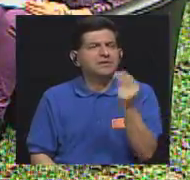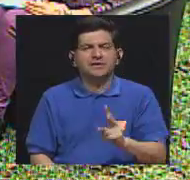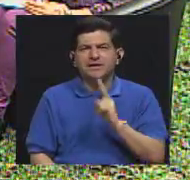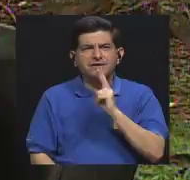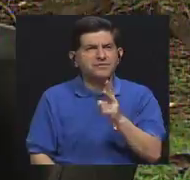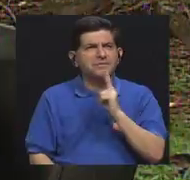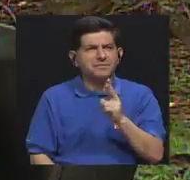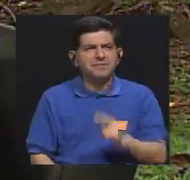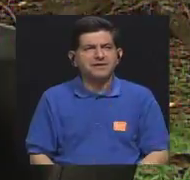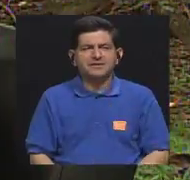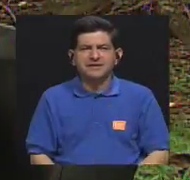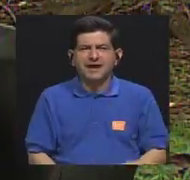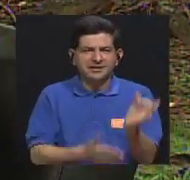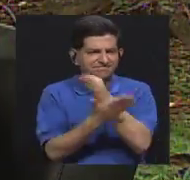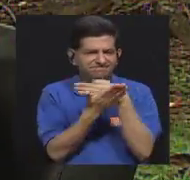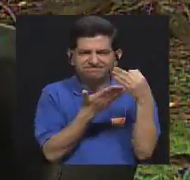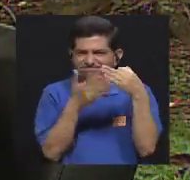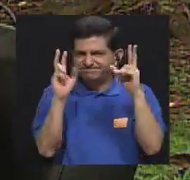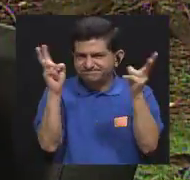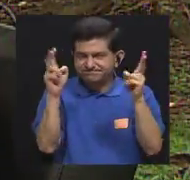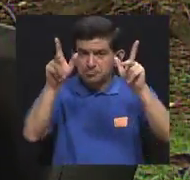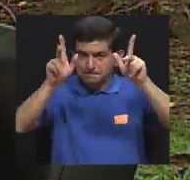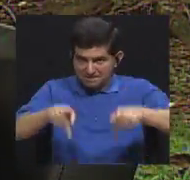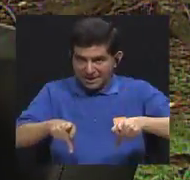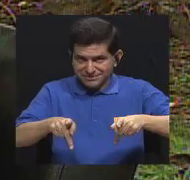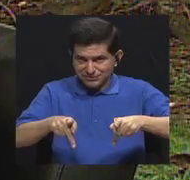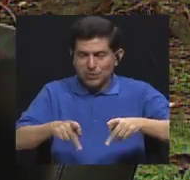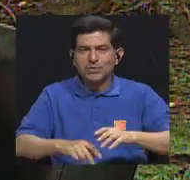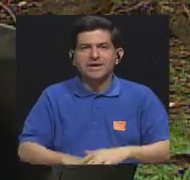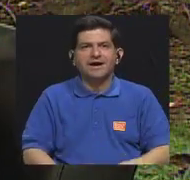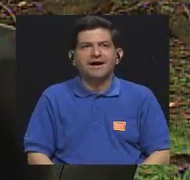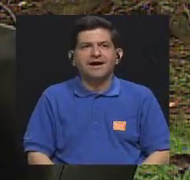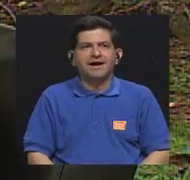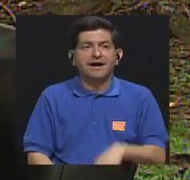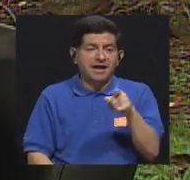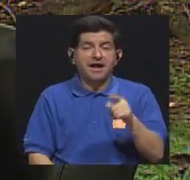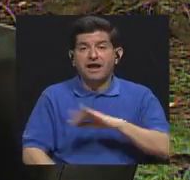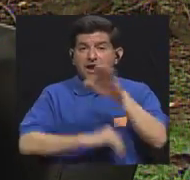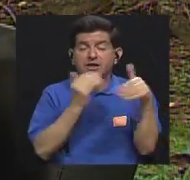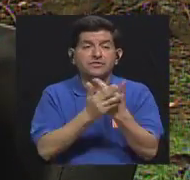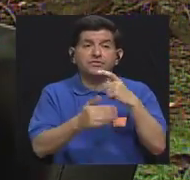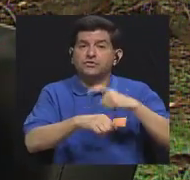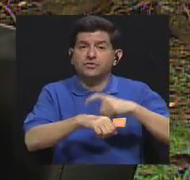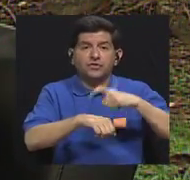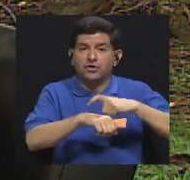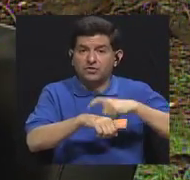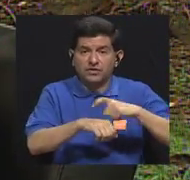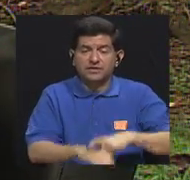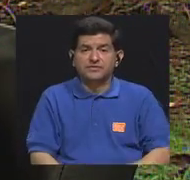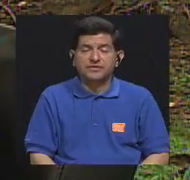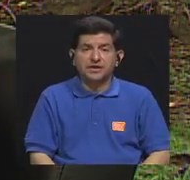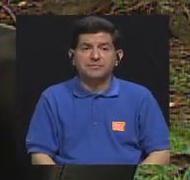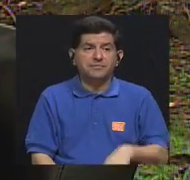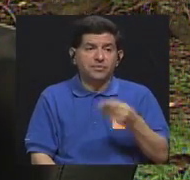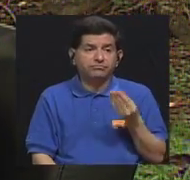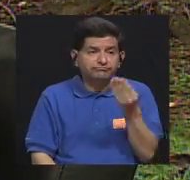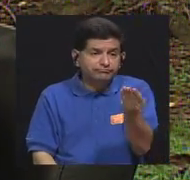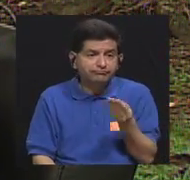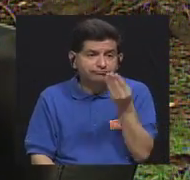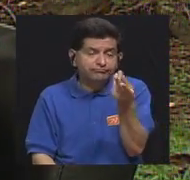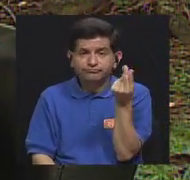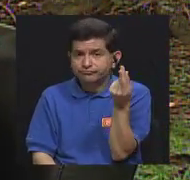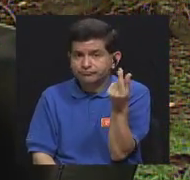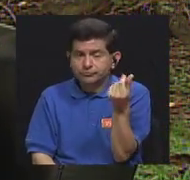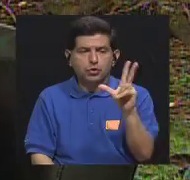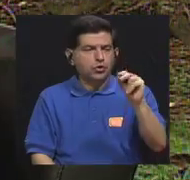costo realmente monetario en el hecho de que la persona entregue todo el tiempo un